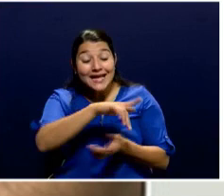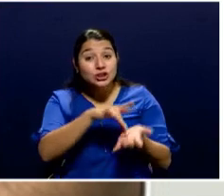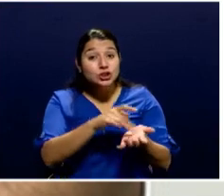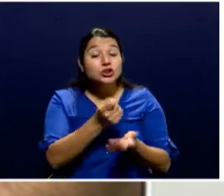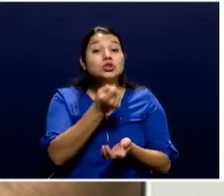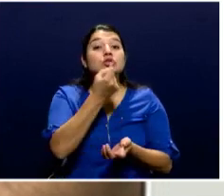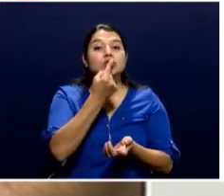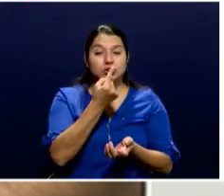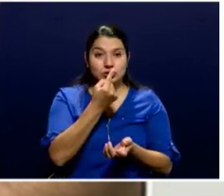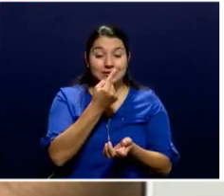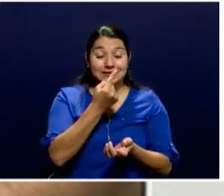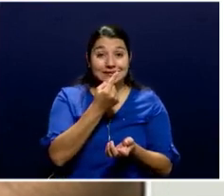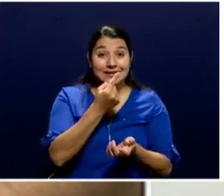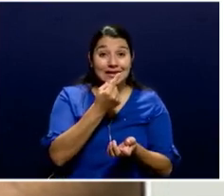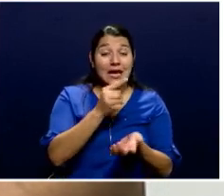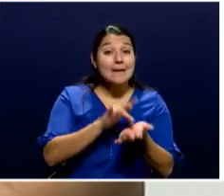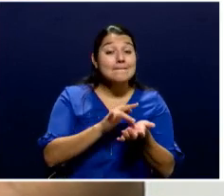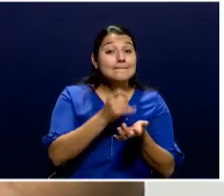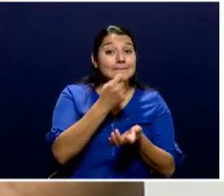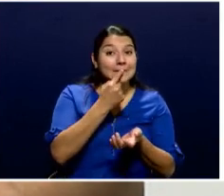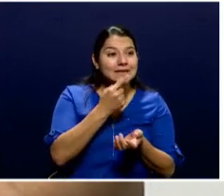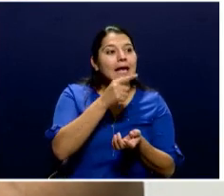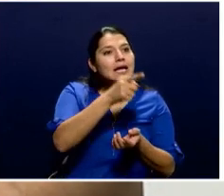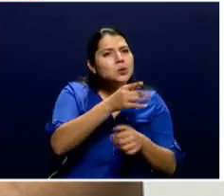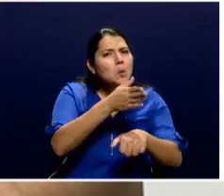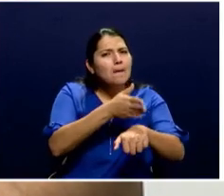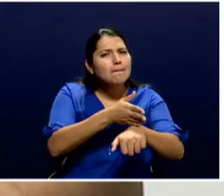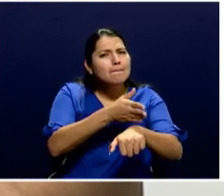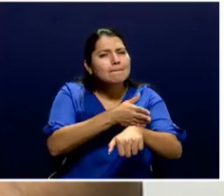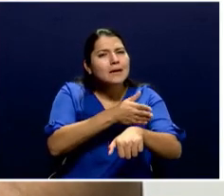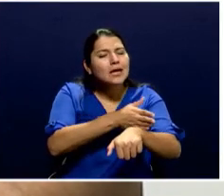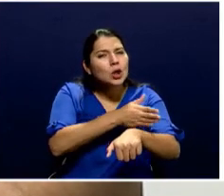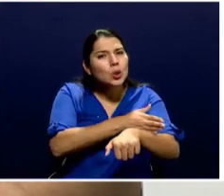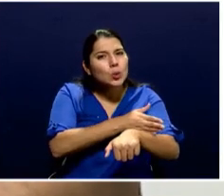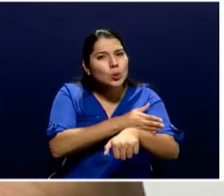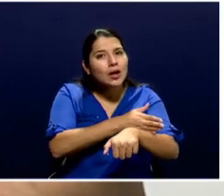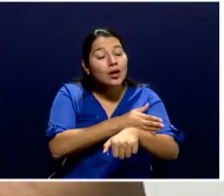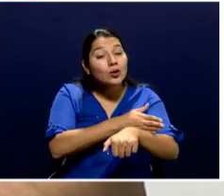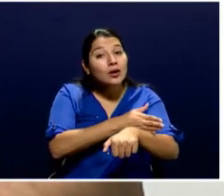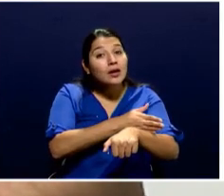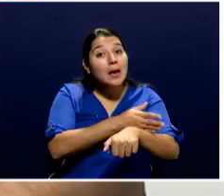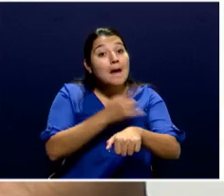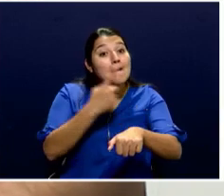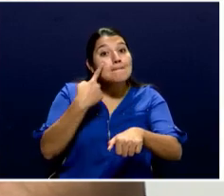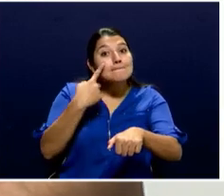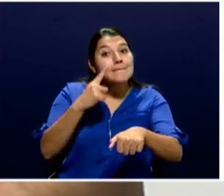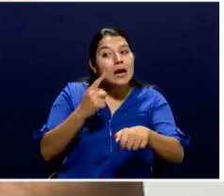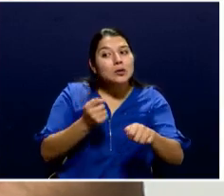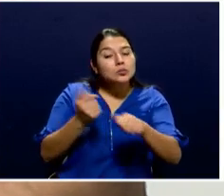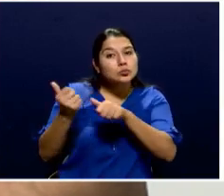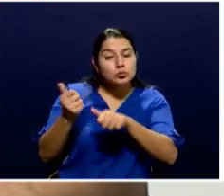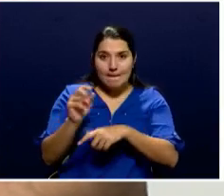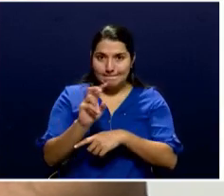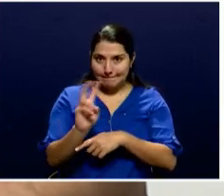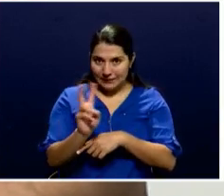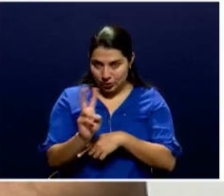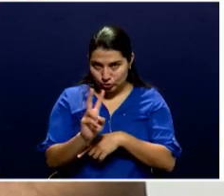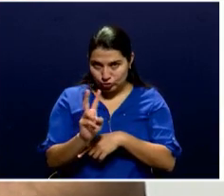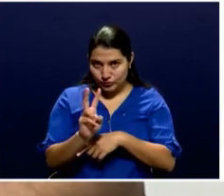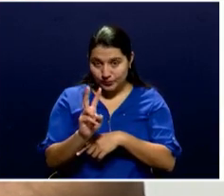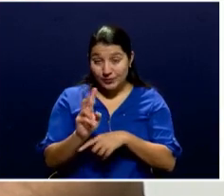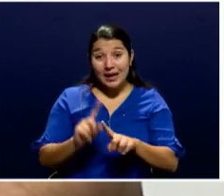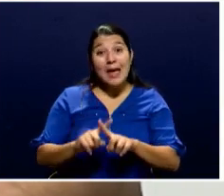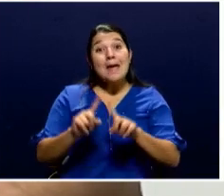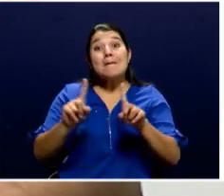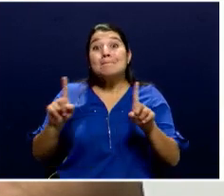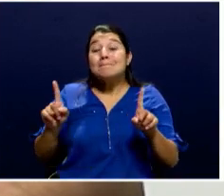hidroxicloroquina tuvo una mejoría en la capacidad de eliminar el virus, ¿verdad? Pero el